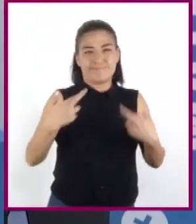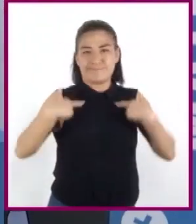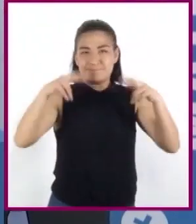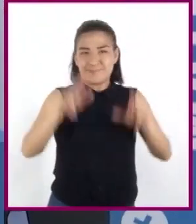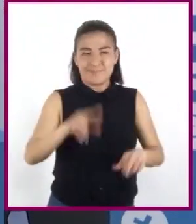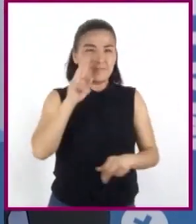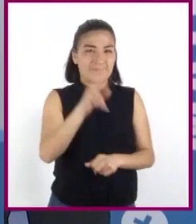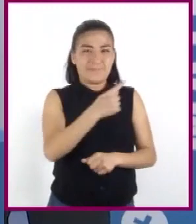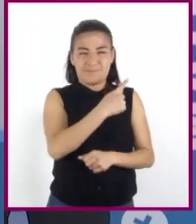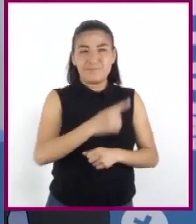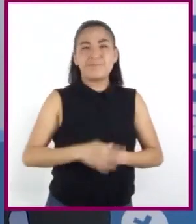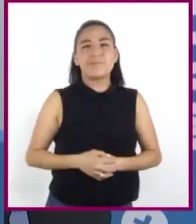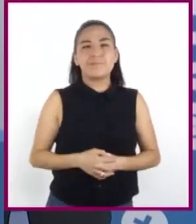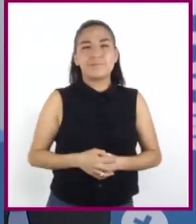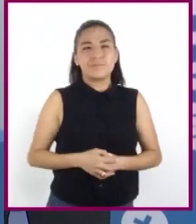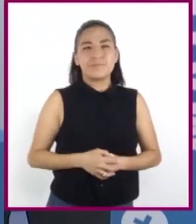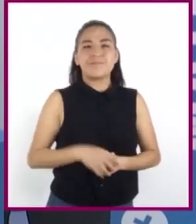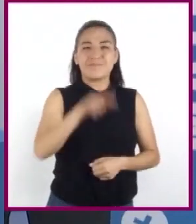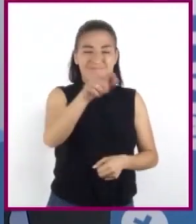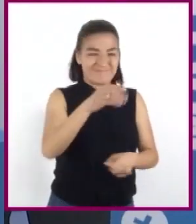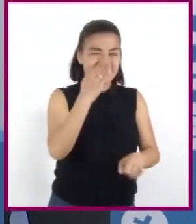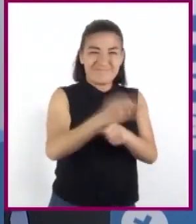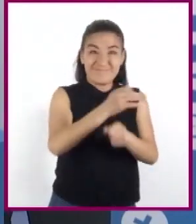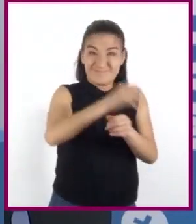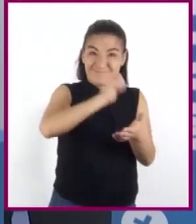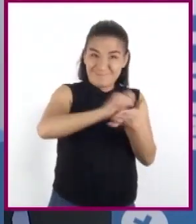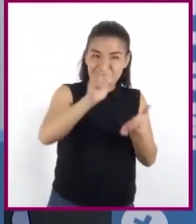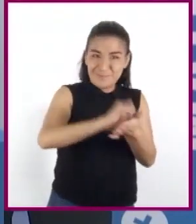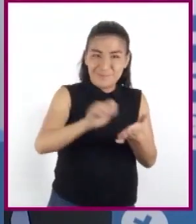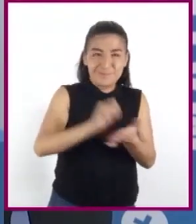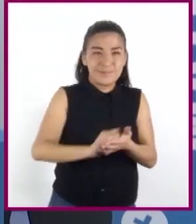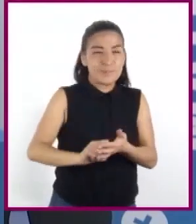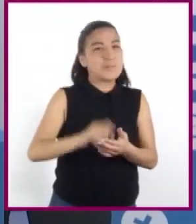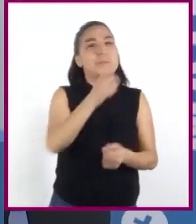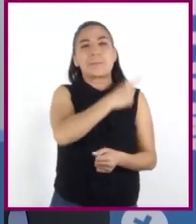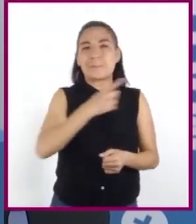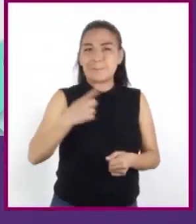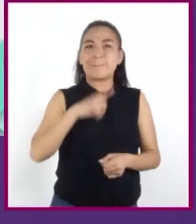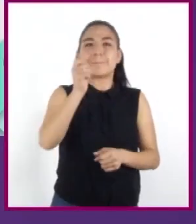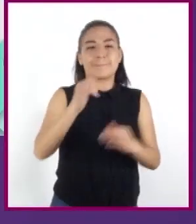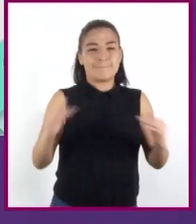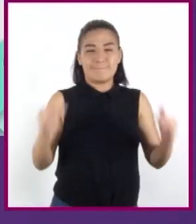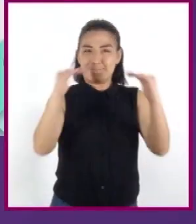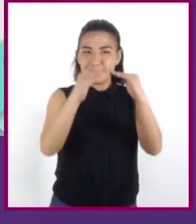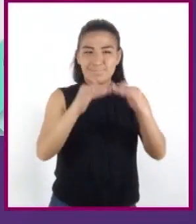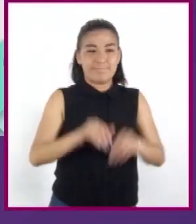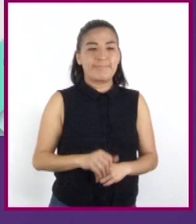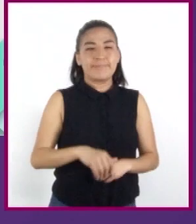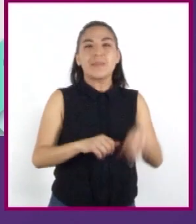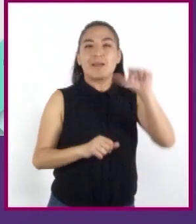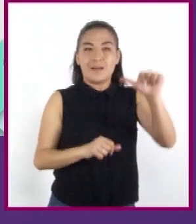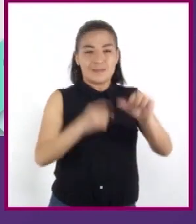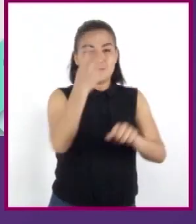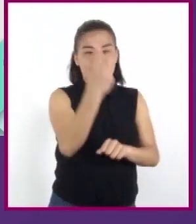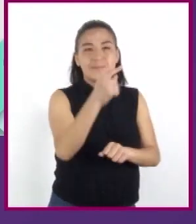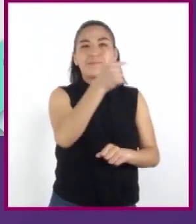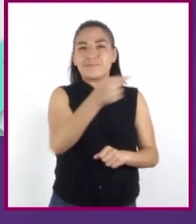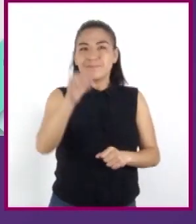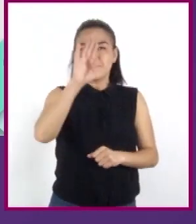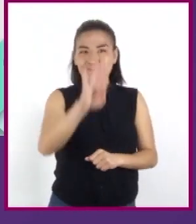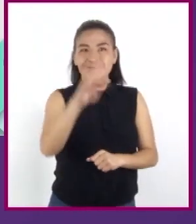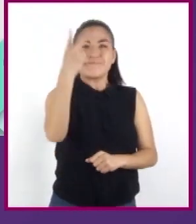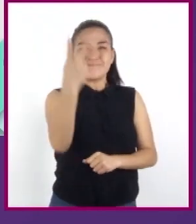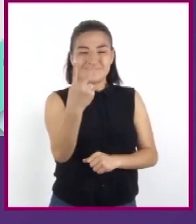manera. En los apuntes que están elaborando, no puede faltar esta igualdad, a al cuadrado menos b